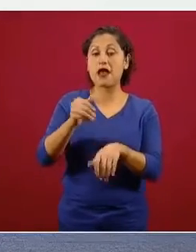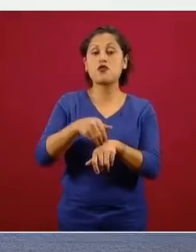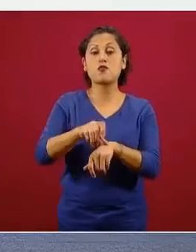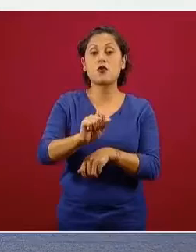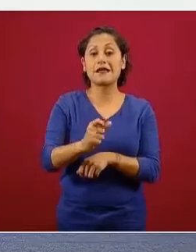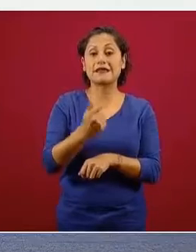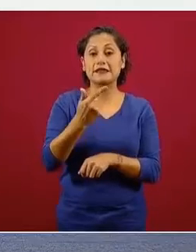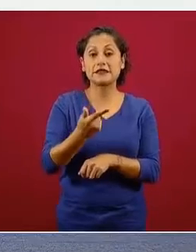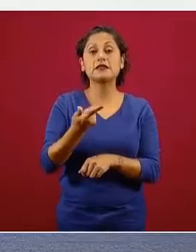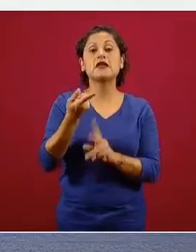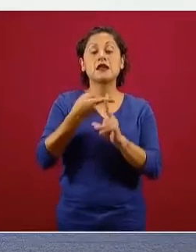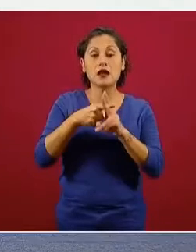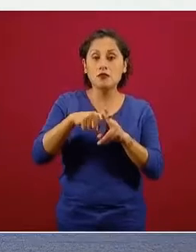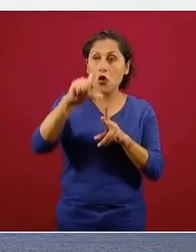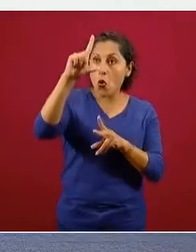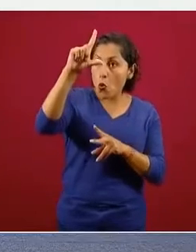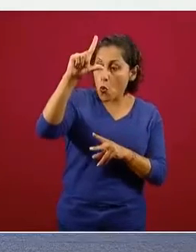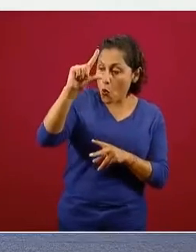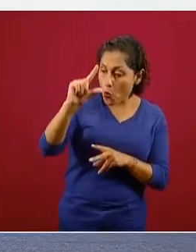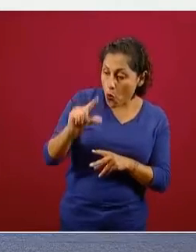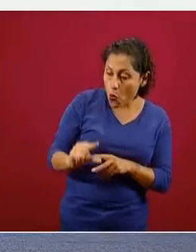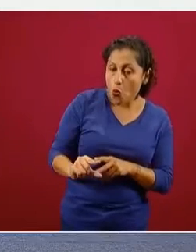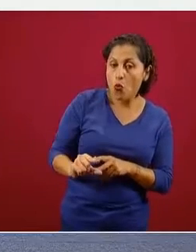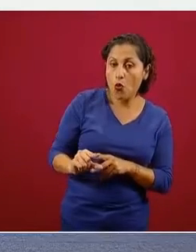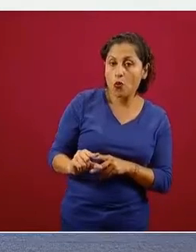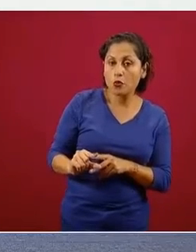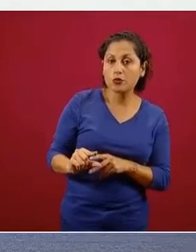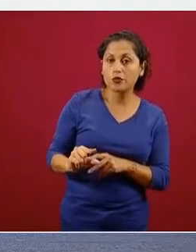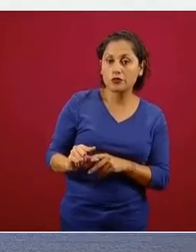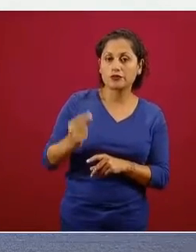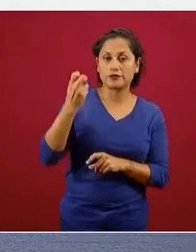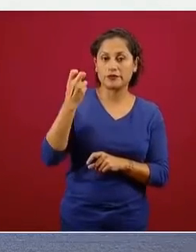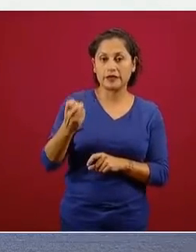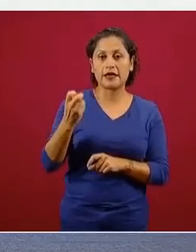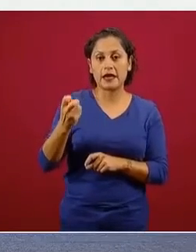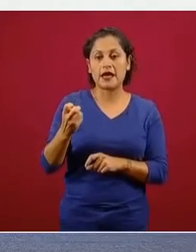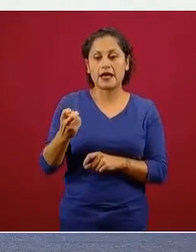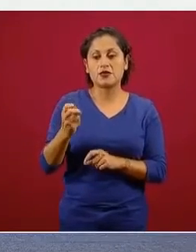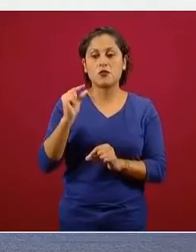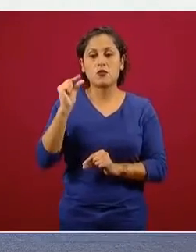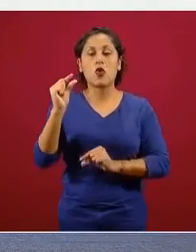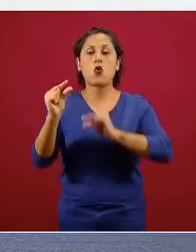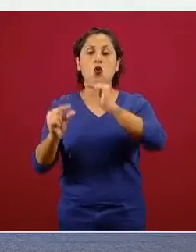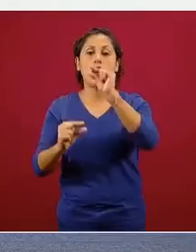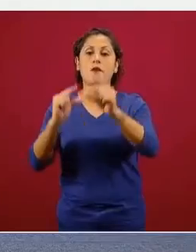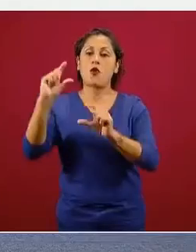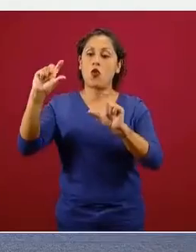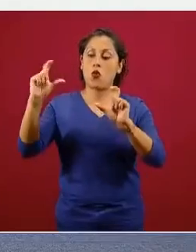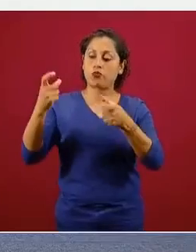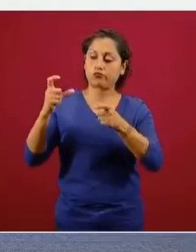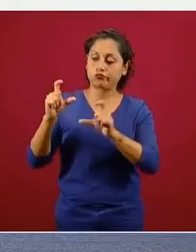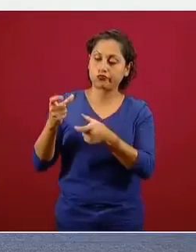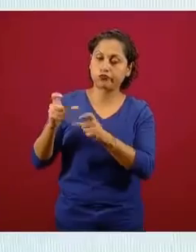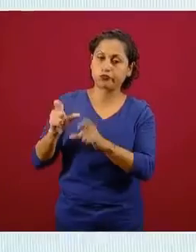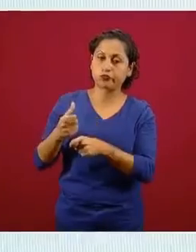más claramente en estas últimas 3 semanas. Se redujo un poco la magnitud del descenso, habíamos arrancado la semana